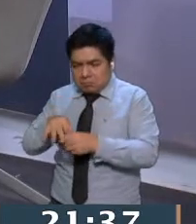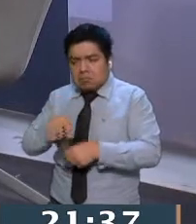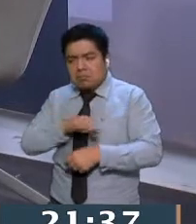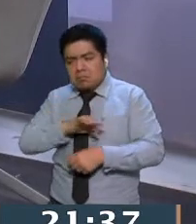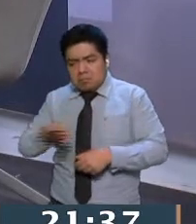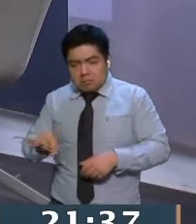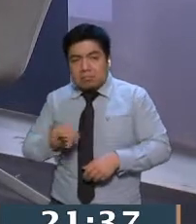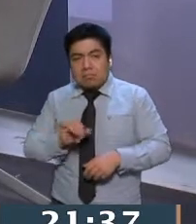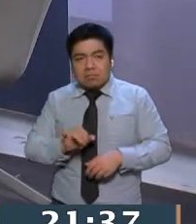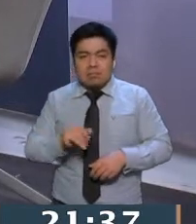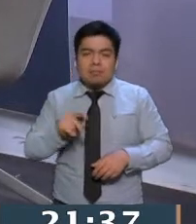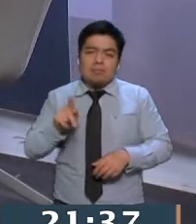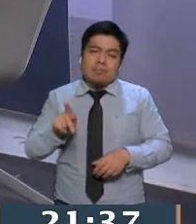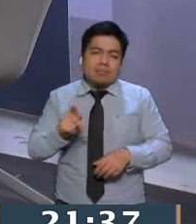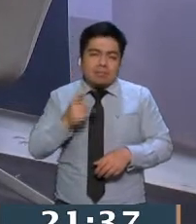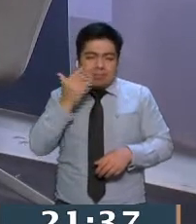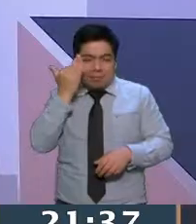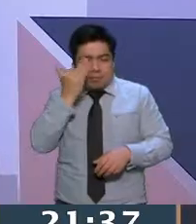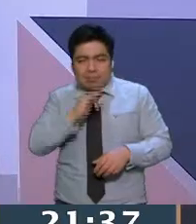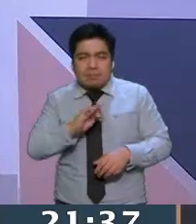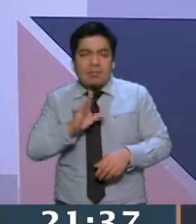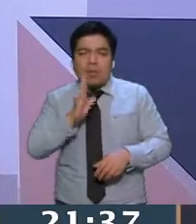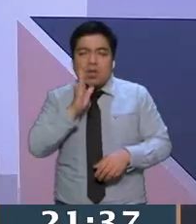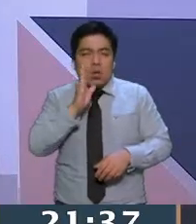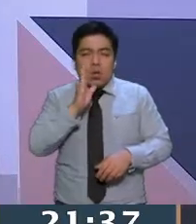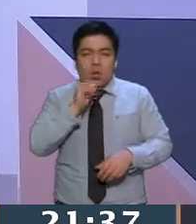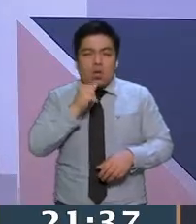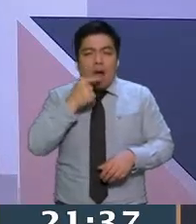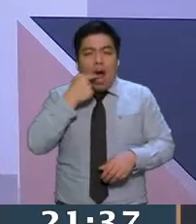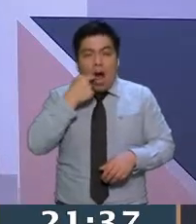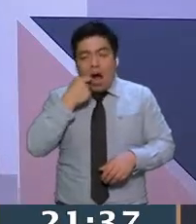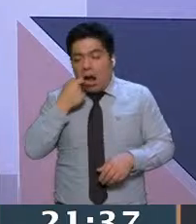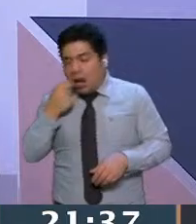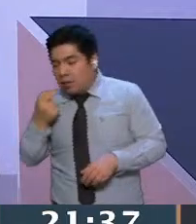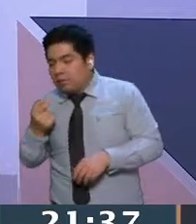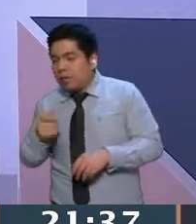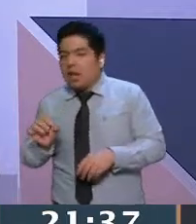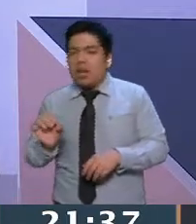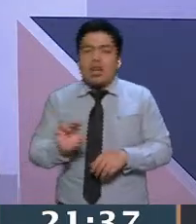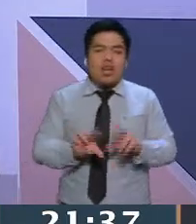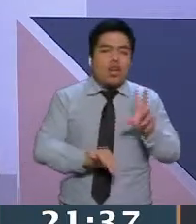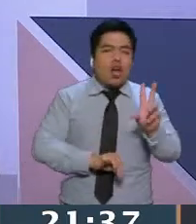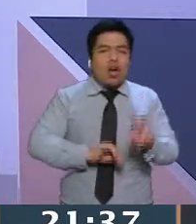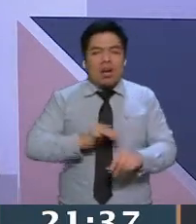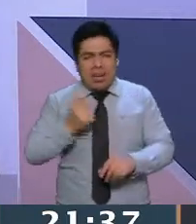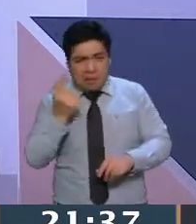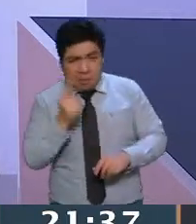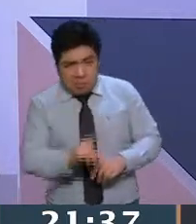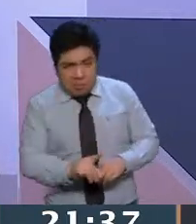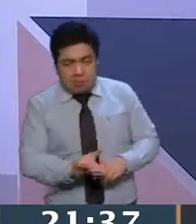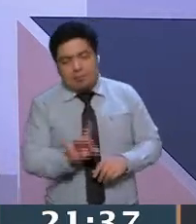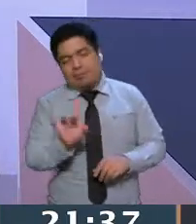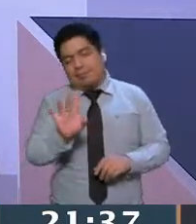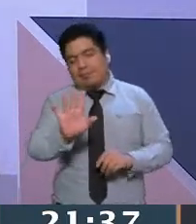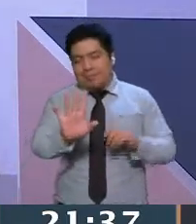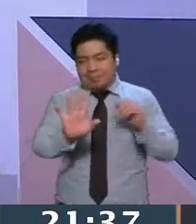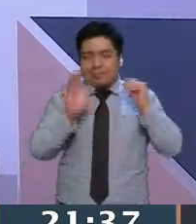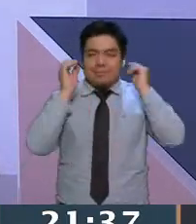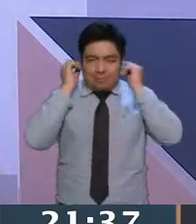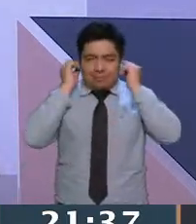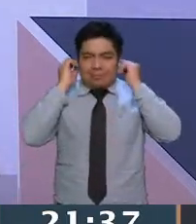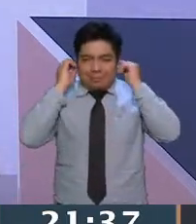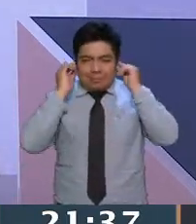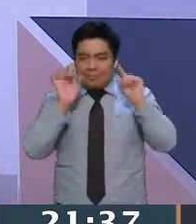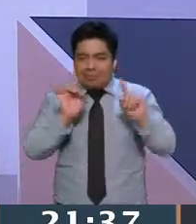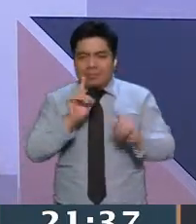me parece que es una falacia, no hay que dejarnos, digamos, avasallar por ese discurso de que no, quiere imponer, no. Es más, yo siento